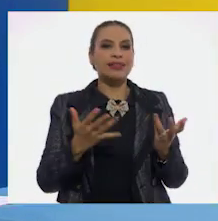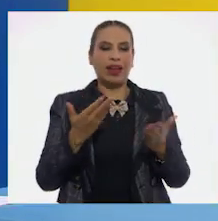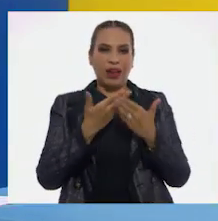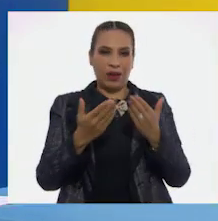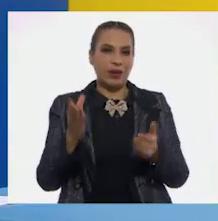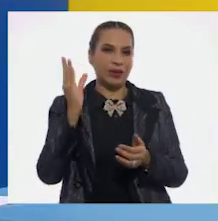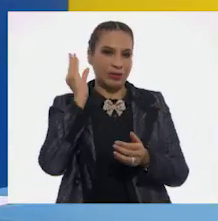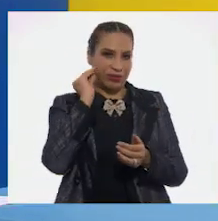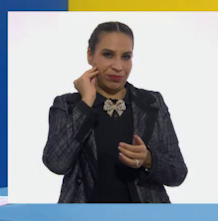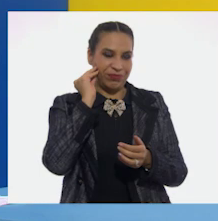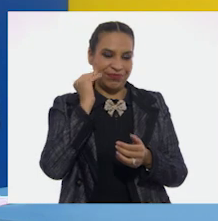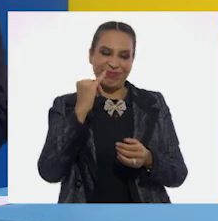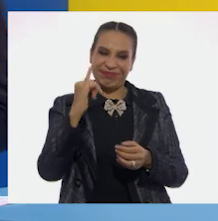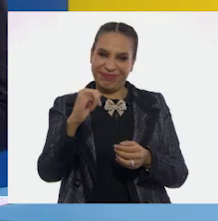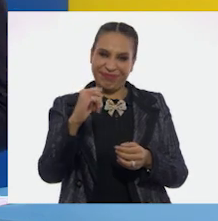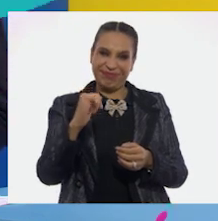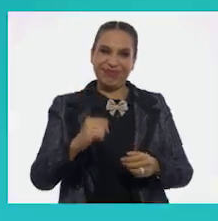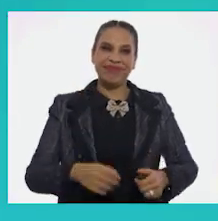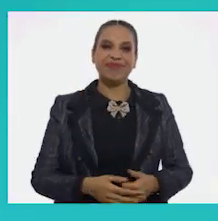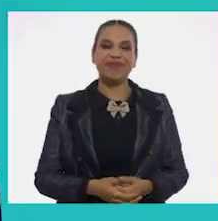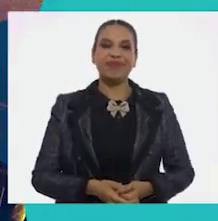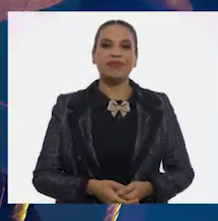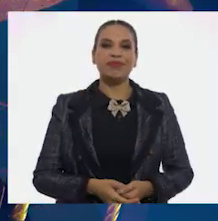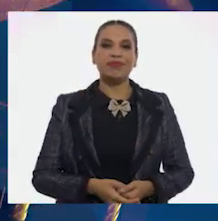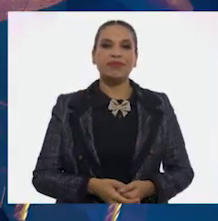Vamos a escucharlo. ¡Sí!